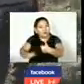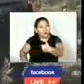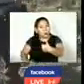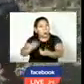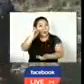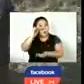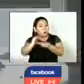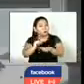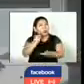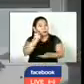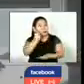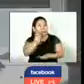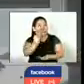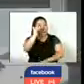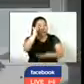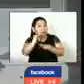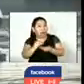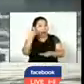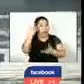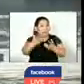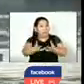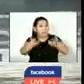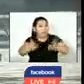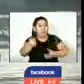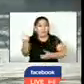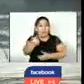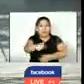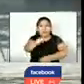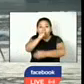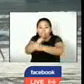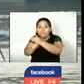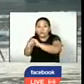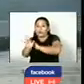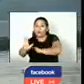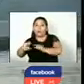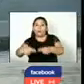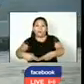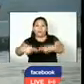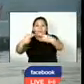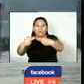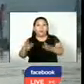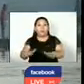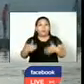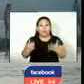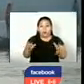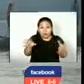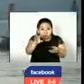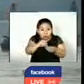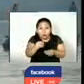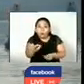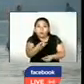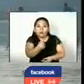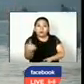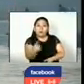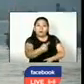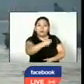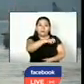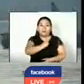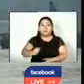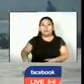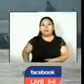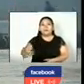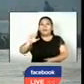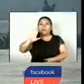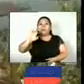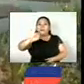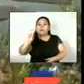una disminución considerable en la cantidad de migrantes identificados en la frontera sur, ya que de la totalidad, los salvadoreños representan